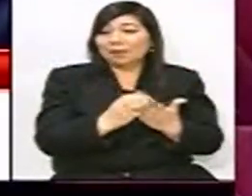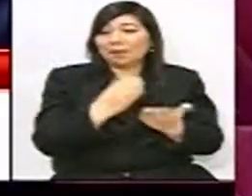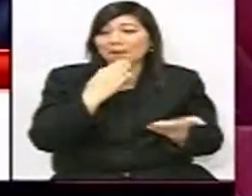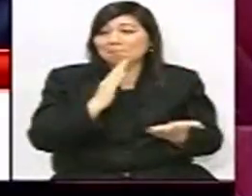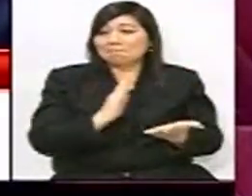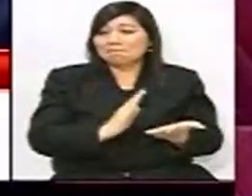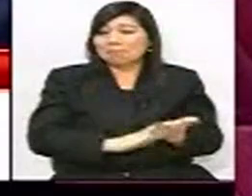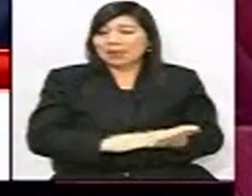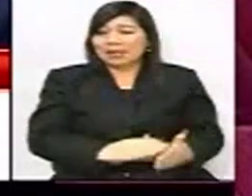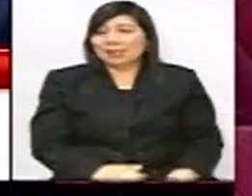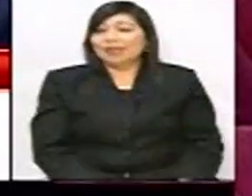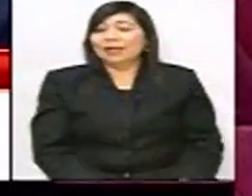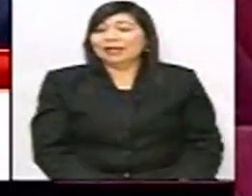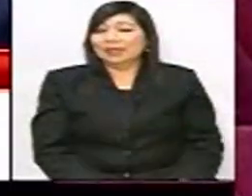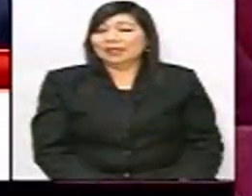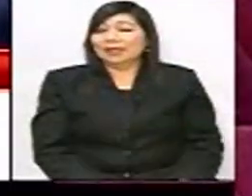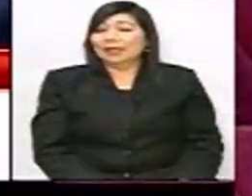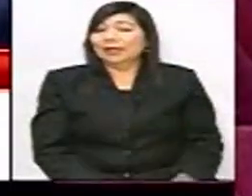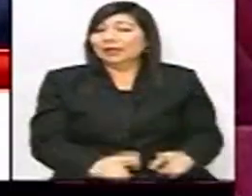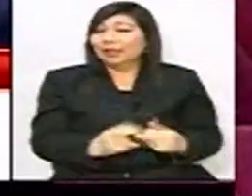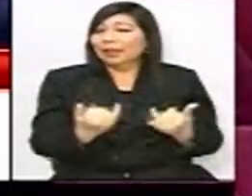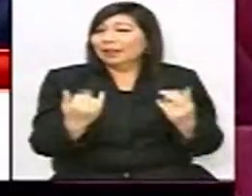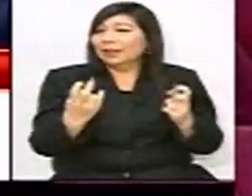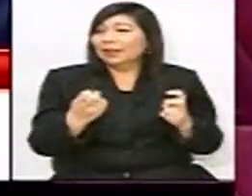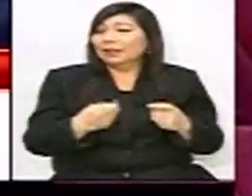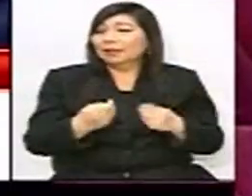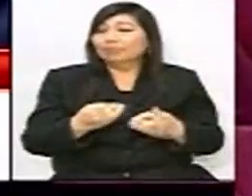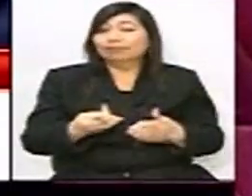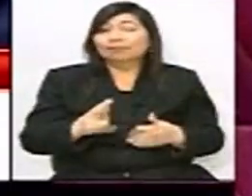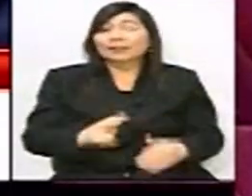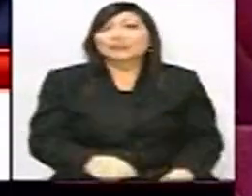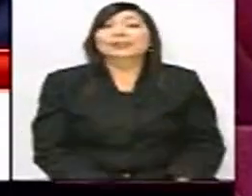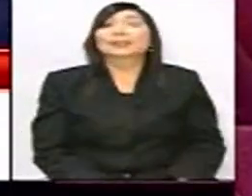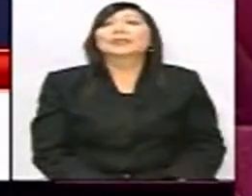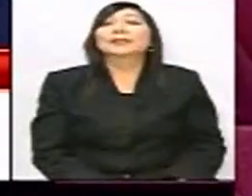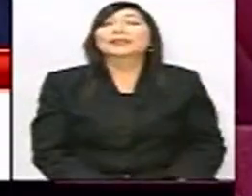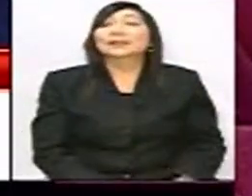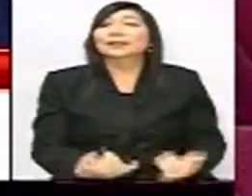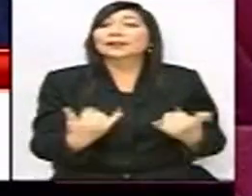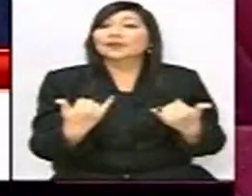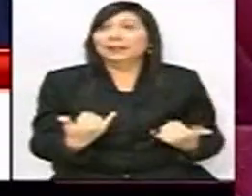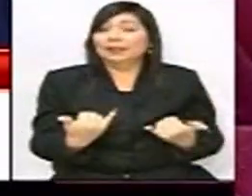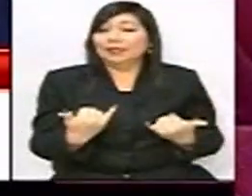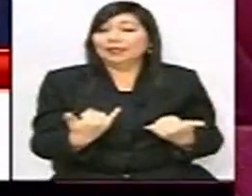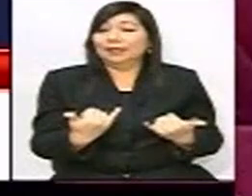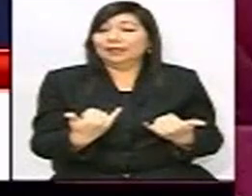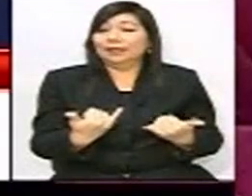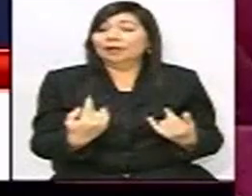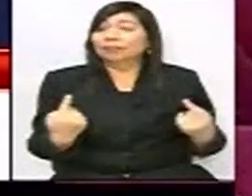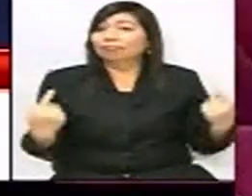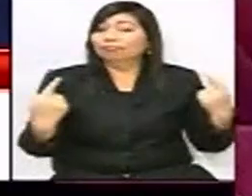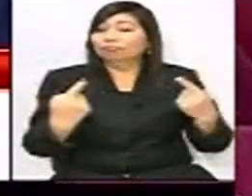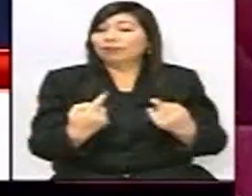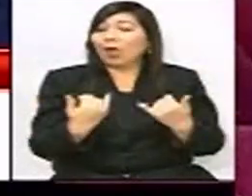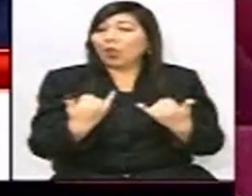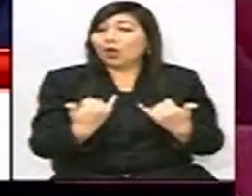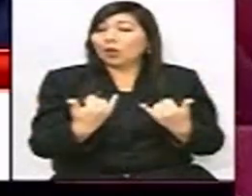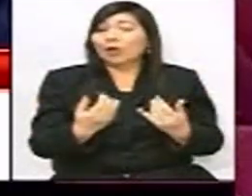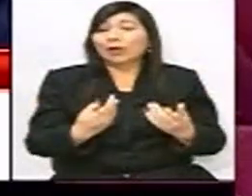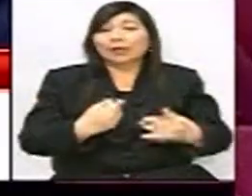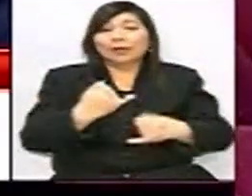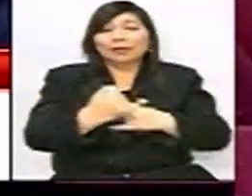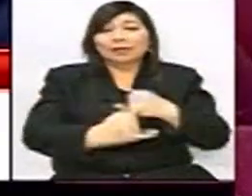mal ejecutado respecto al tema del reajuste por inflación. Efectivamente, eso es lo que está siendo controvertido en este momento en la